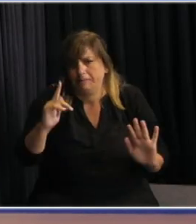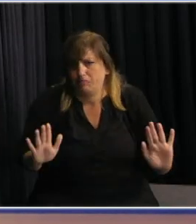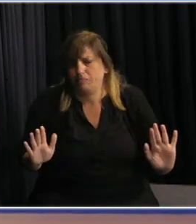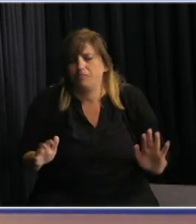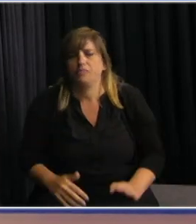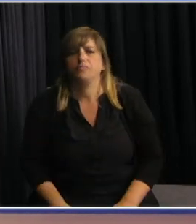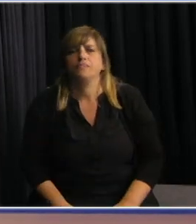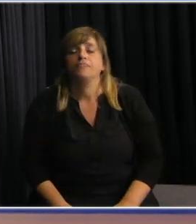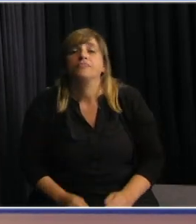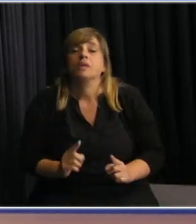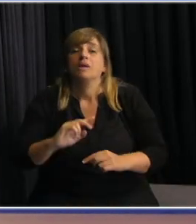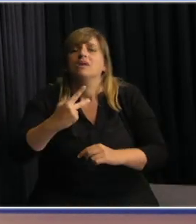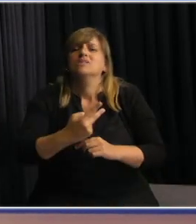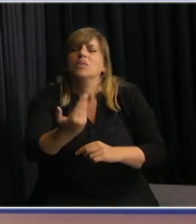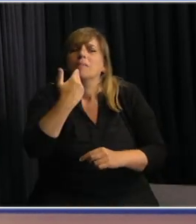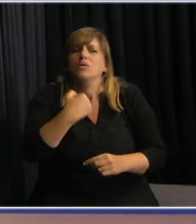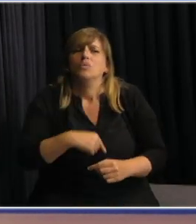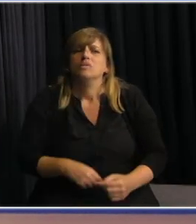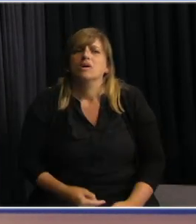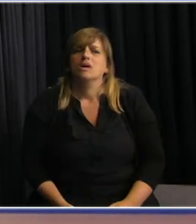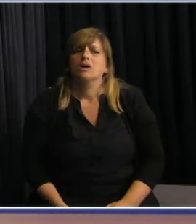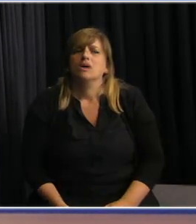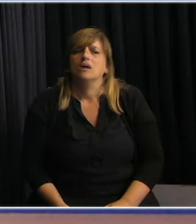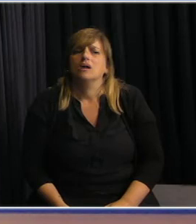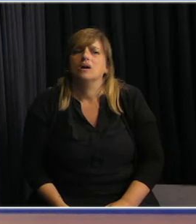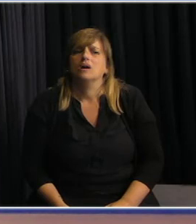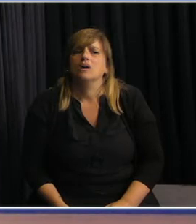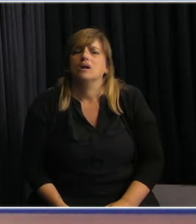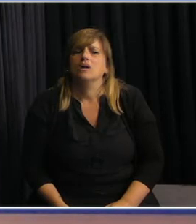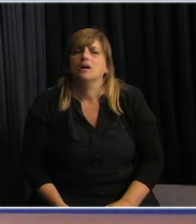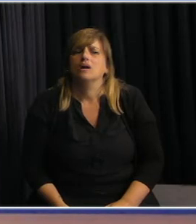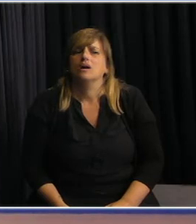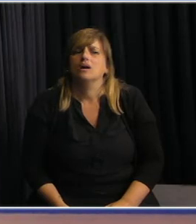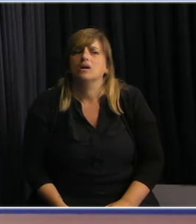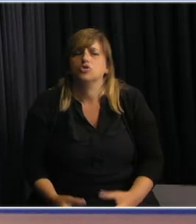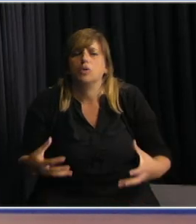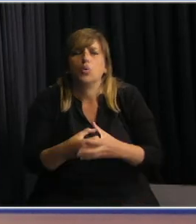nuestro país. Y la segunda parte era, perdón.